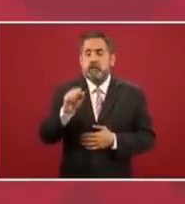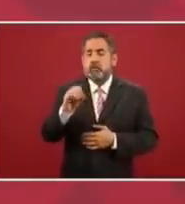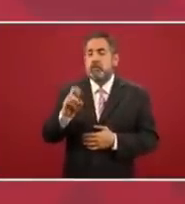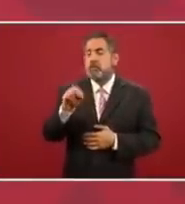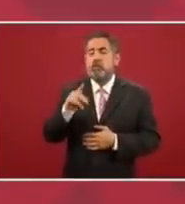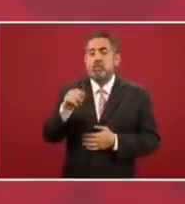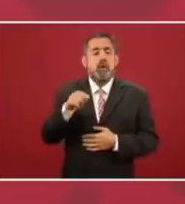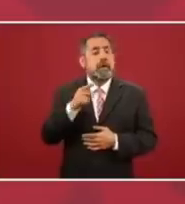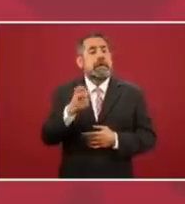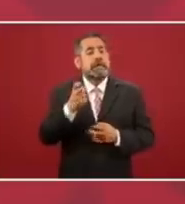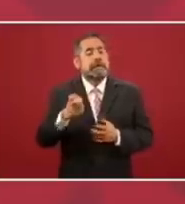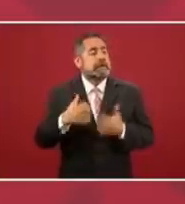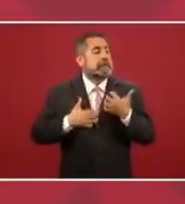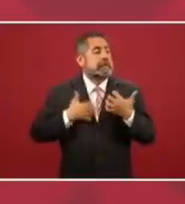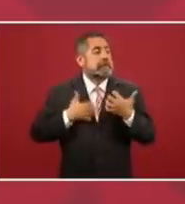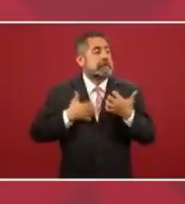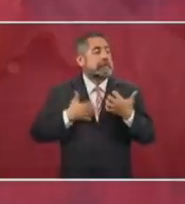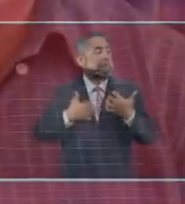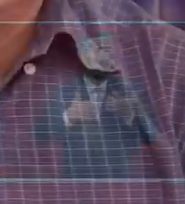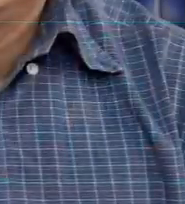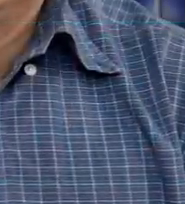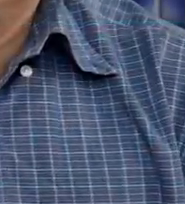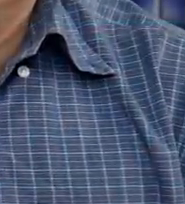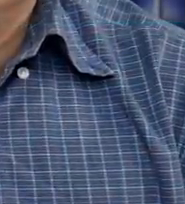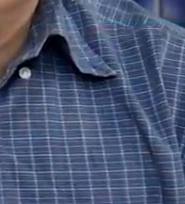lo que les da mucho coraje.